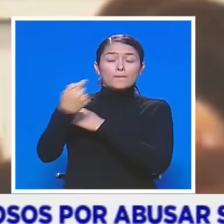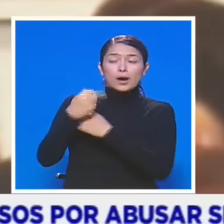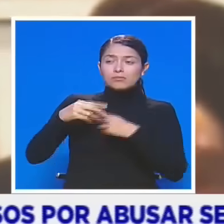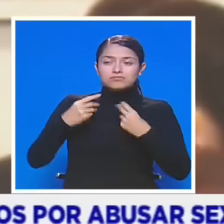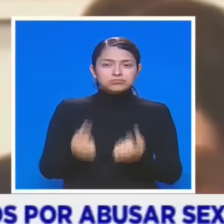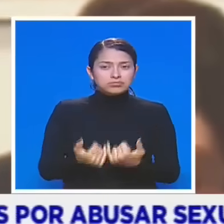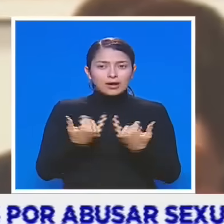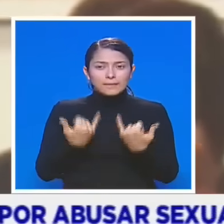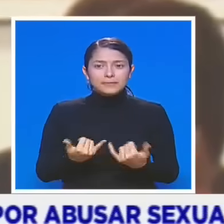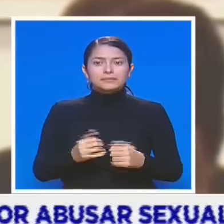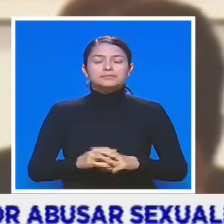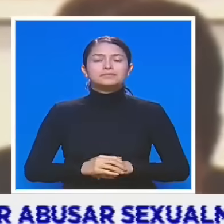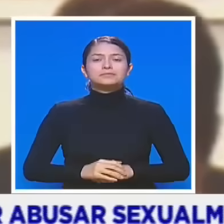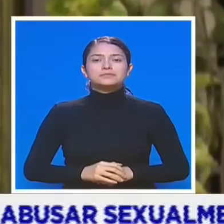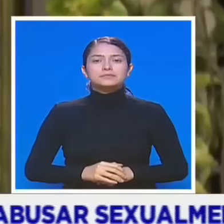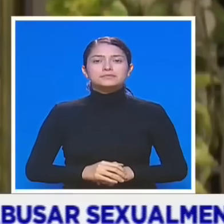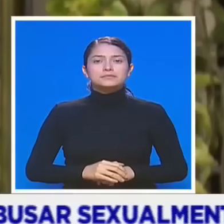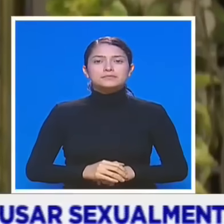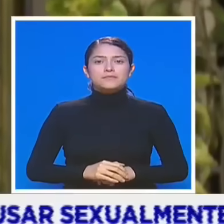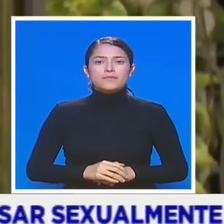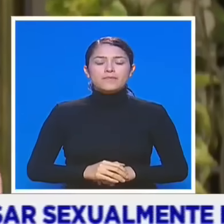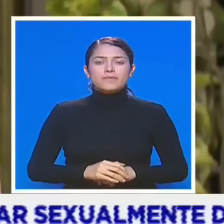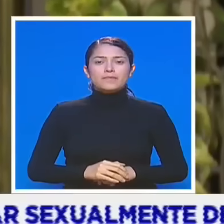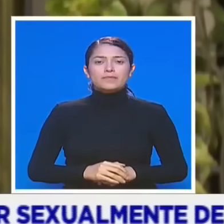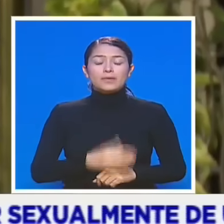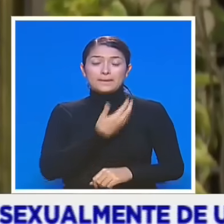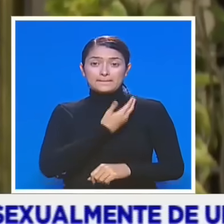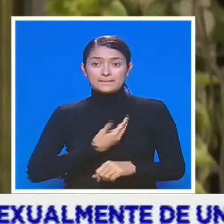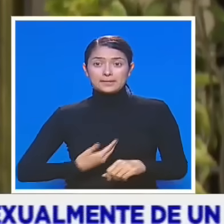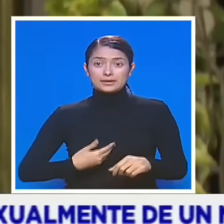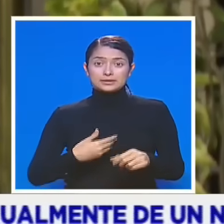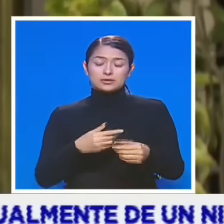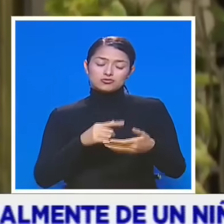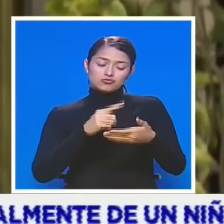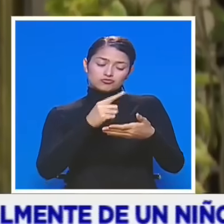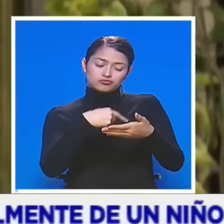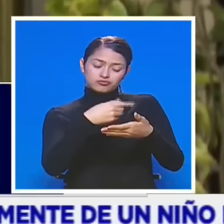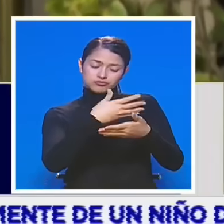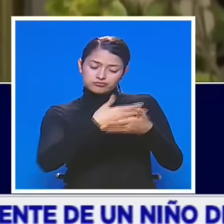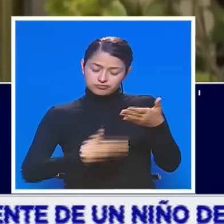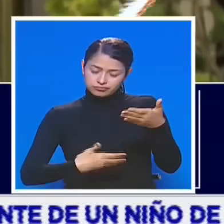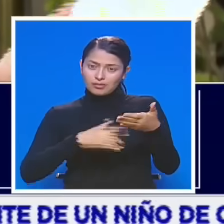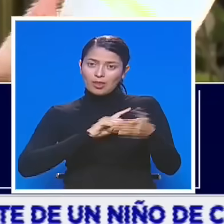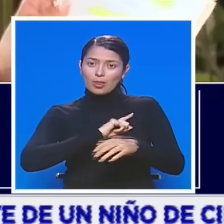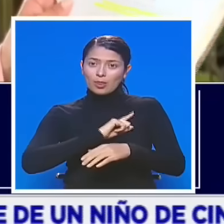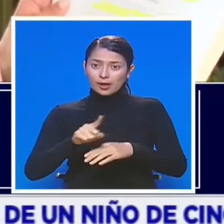Escuchemos lo que dijo. Pero el presidente suscribió el decreto